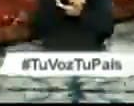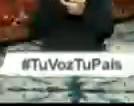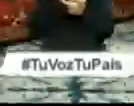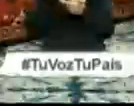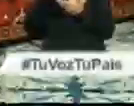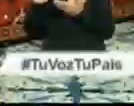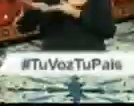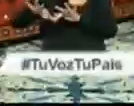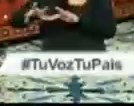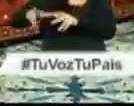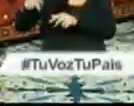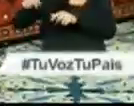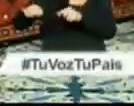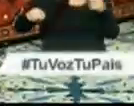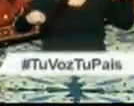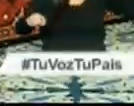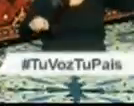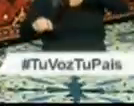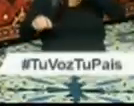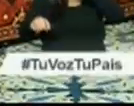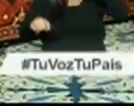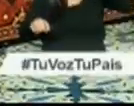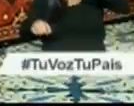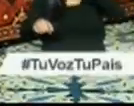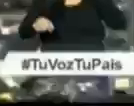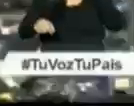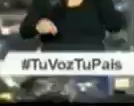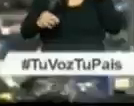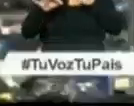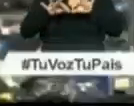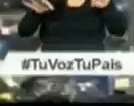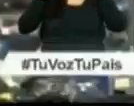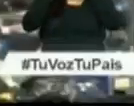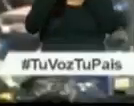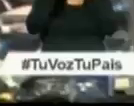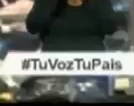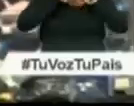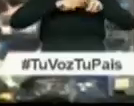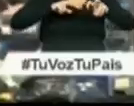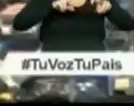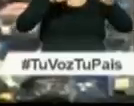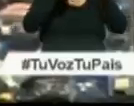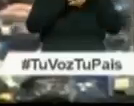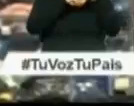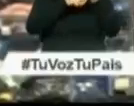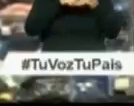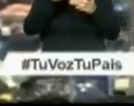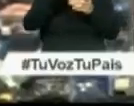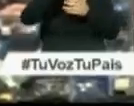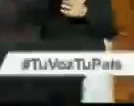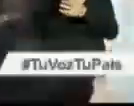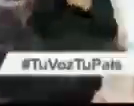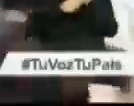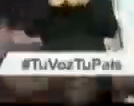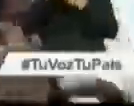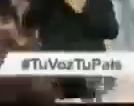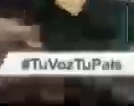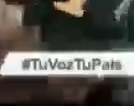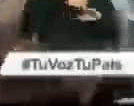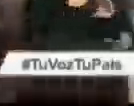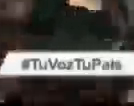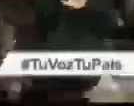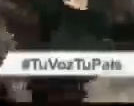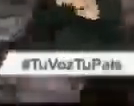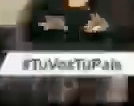El viceministro del Interior, Diego Fuentes, quien se encuentra en esta cita, aseguró que es trascendental la lucha contra la corrupción en el delito de lavado